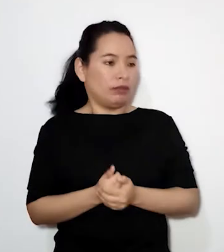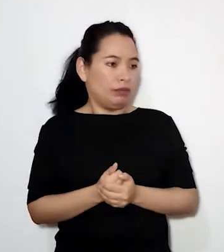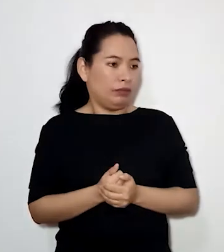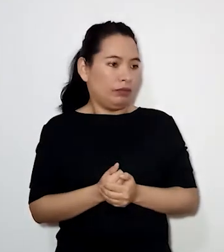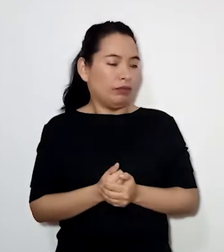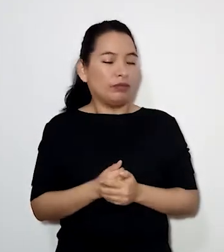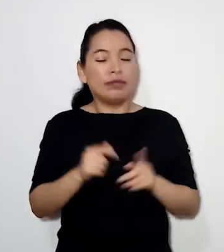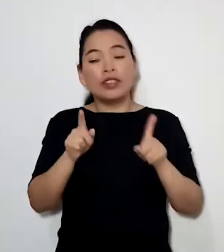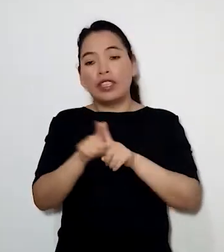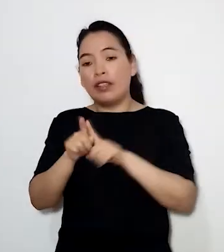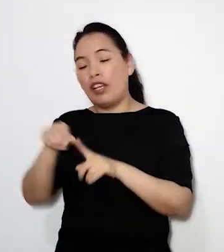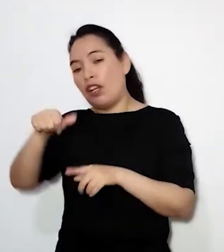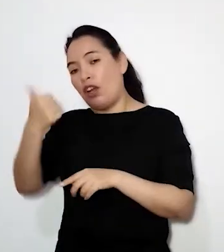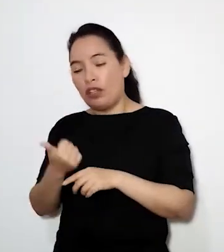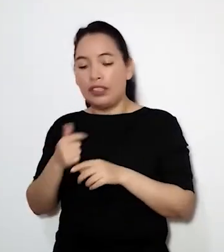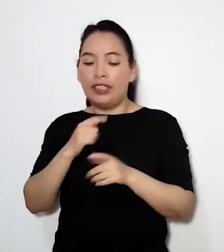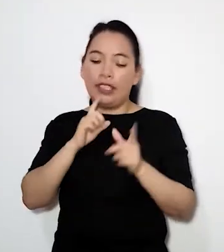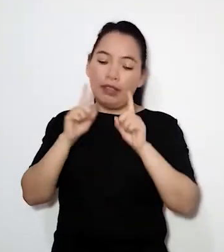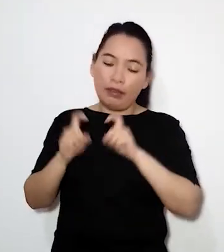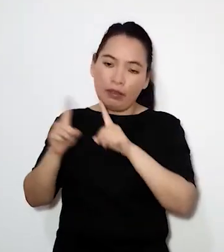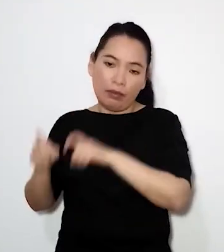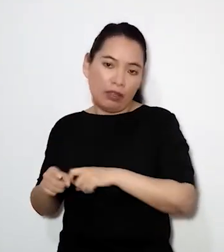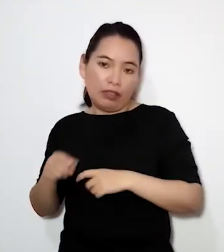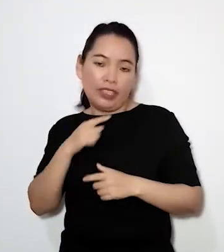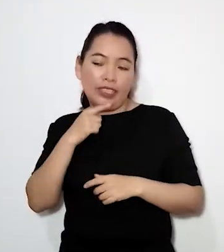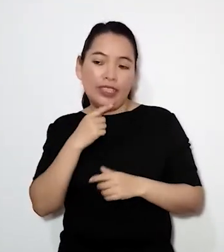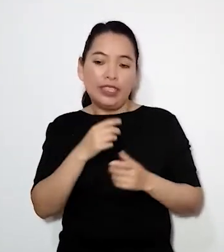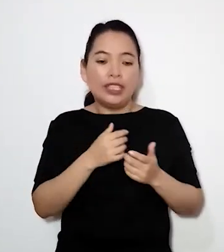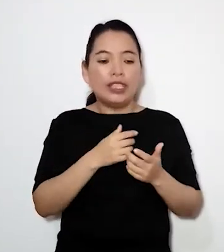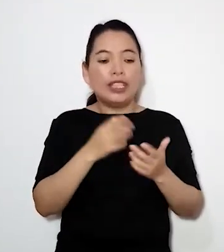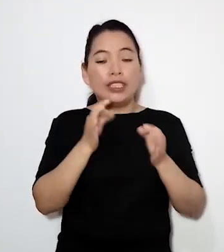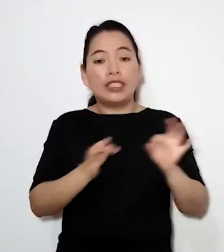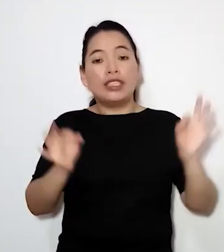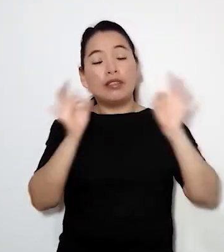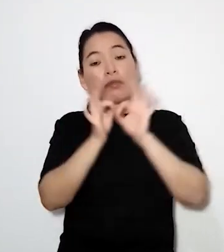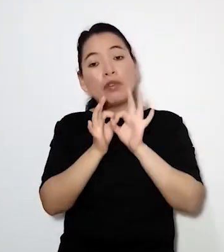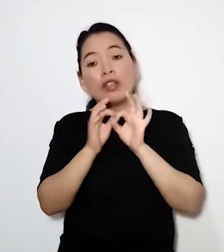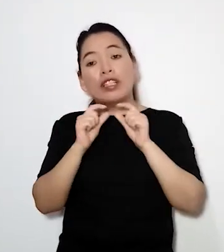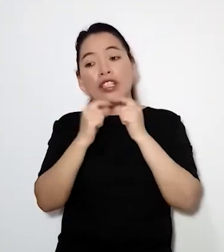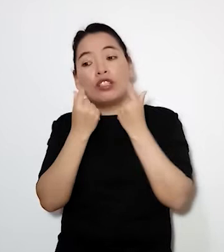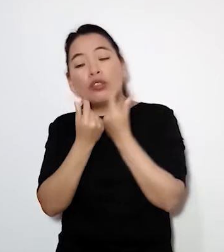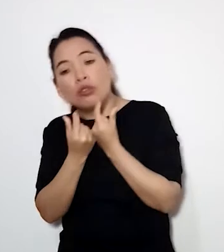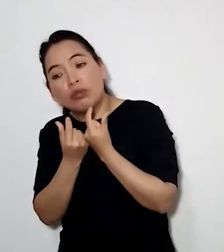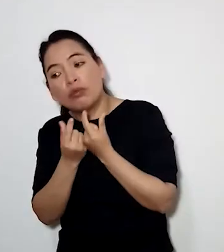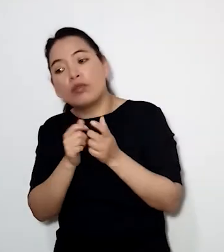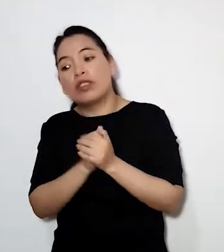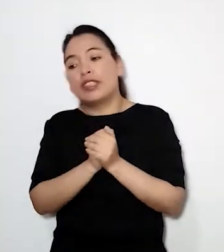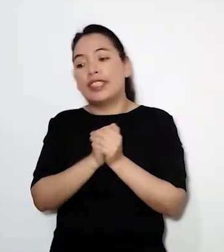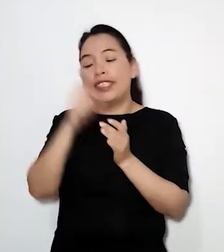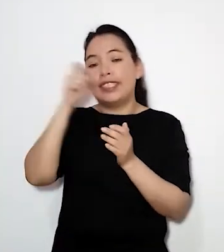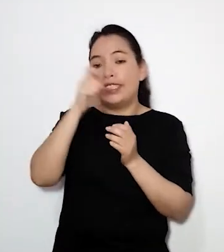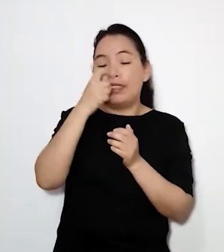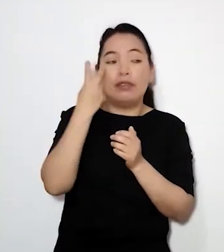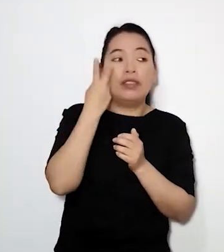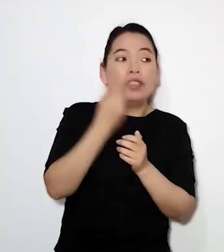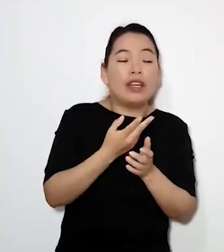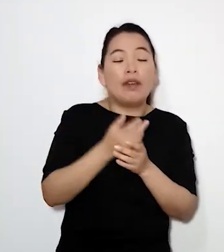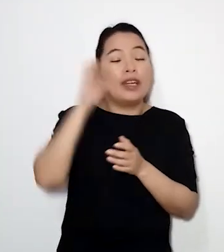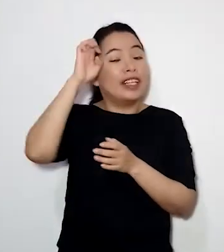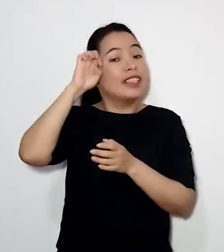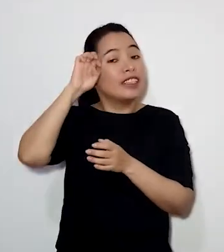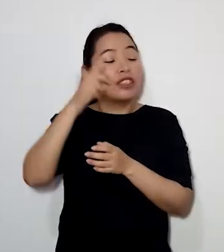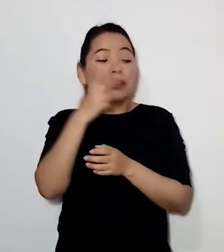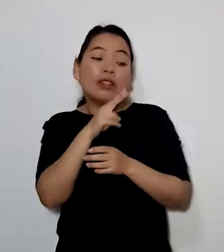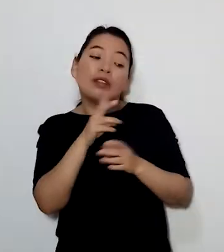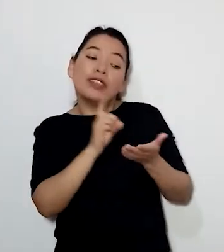datos suficientes y desagregados. Esta es una gran deuda que tienen los estados hacia las personas con discapacidad en general, en todos los temas, no